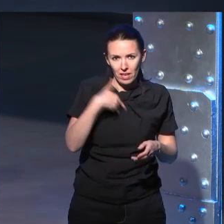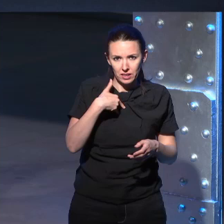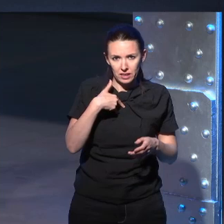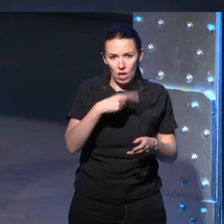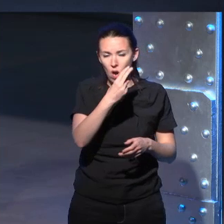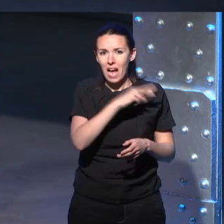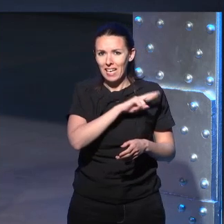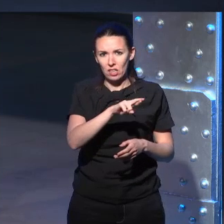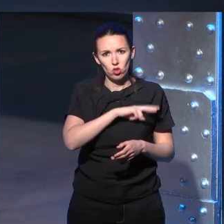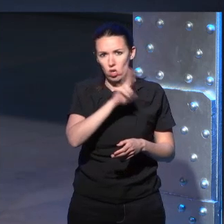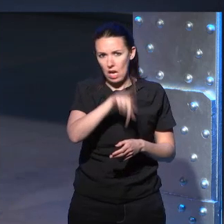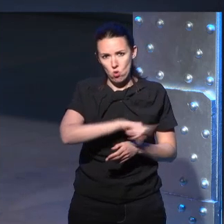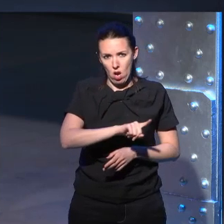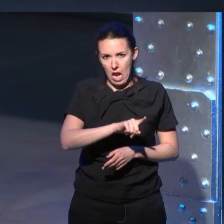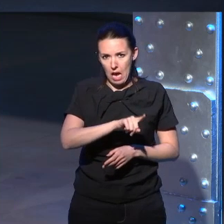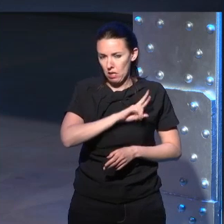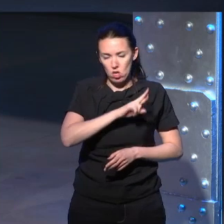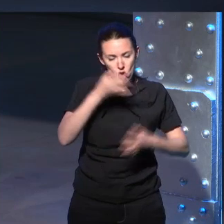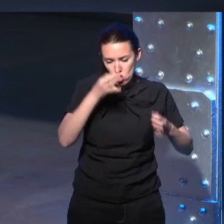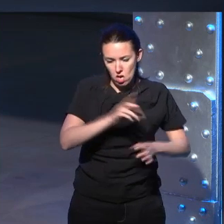secular completamente, laica,